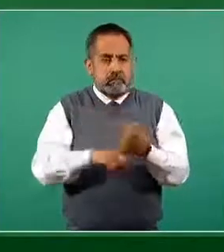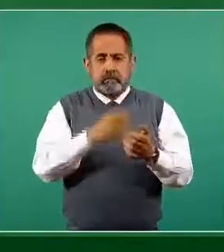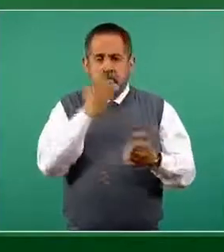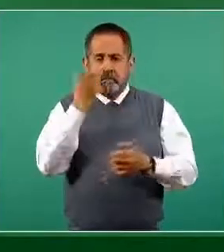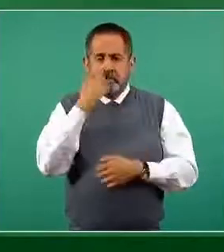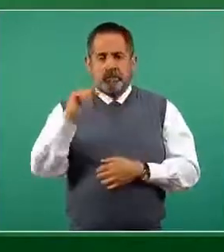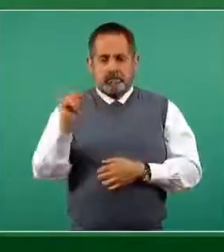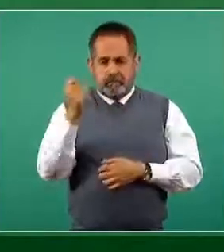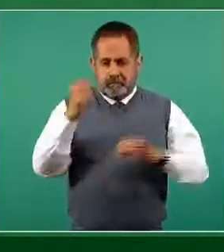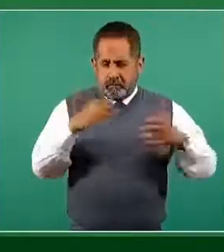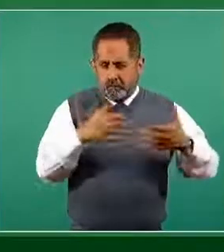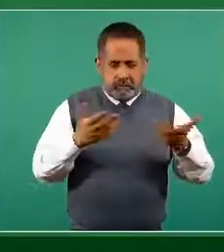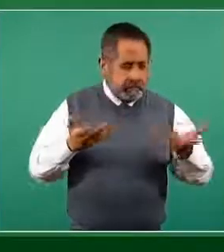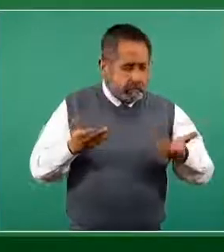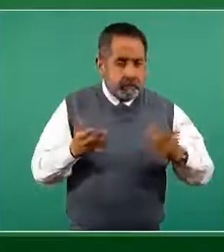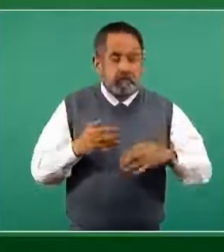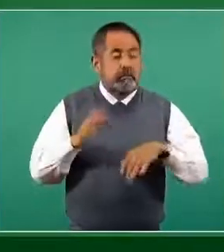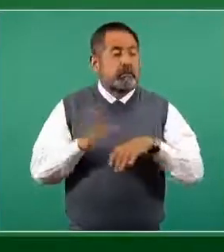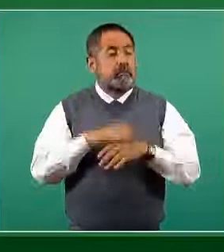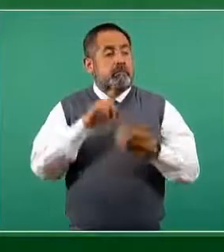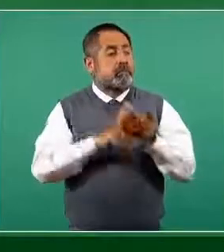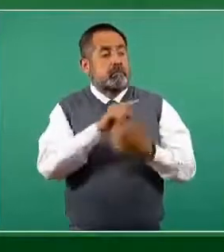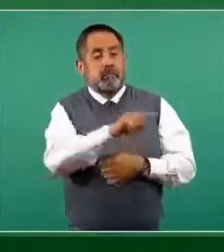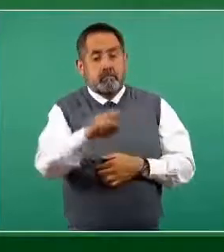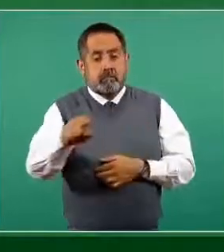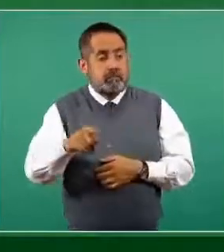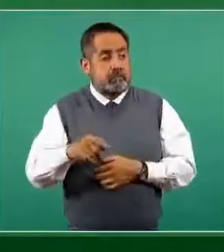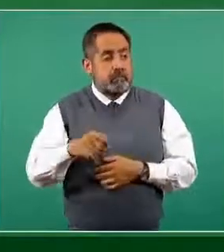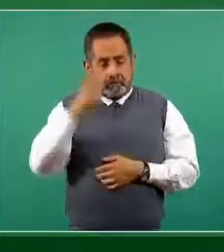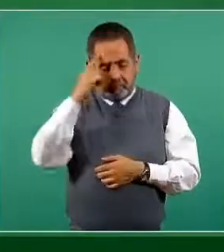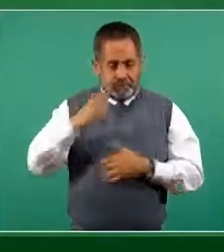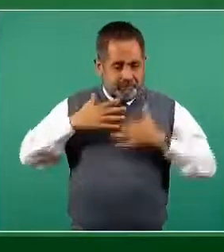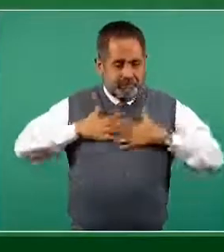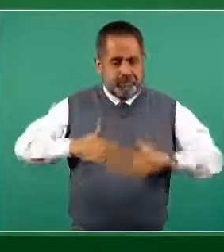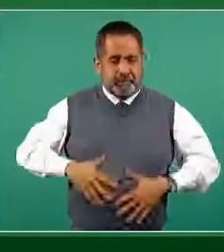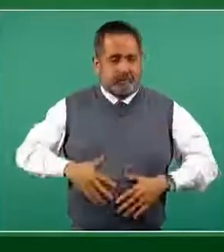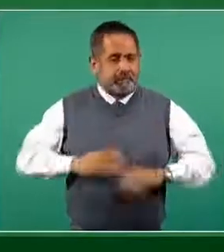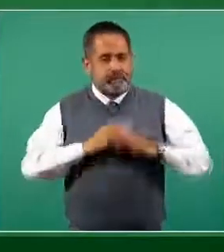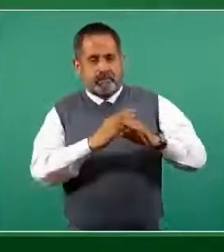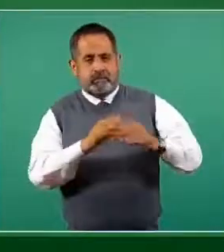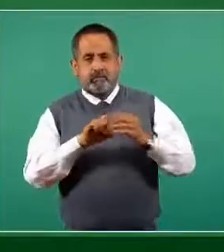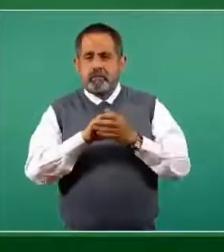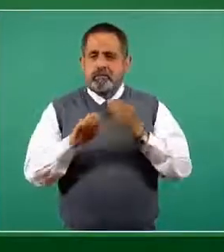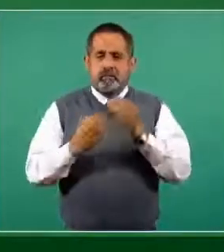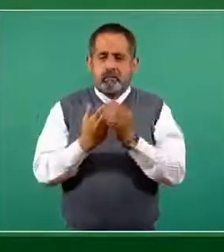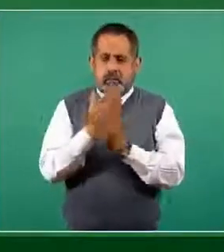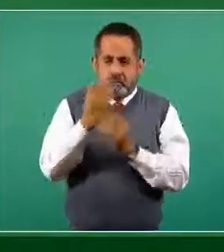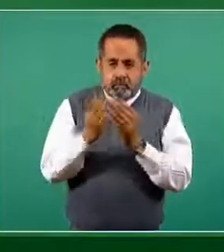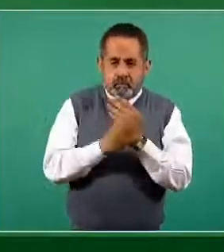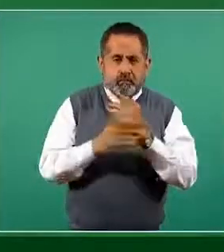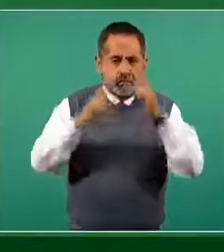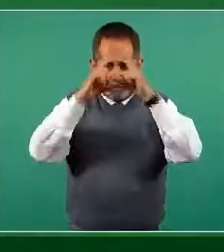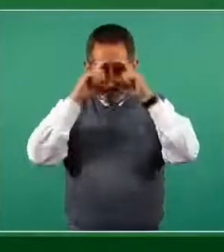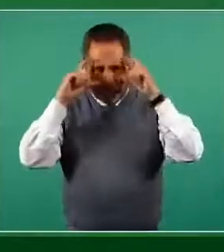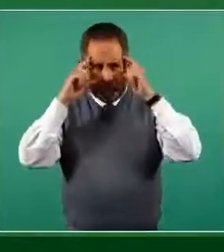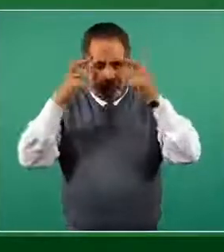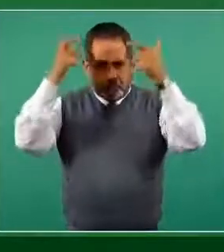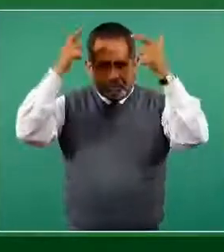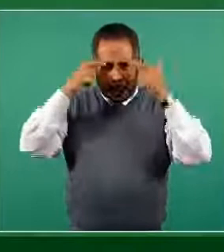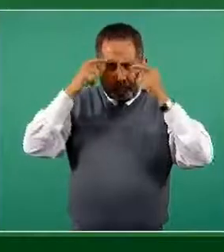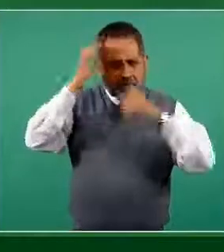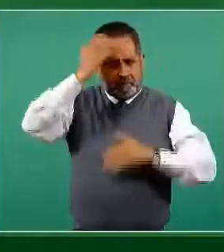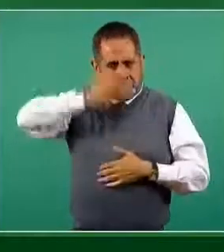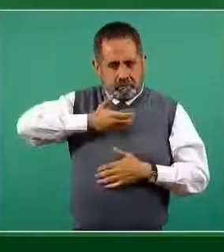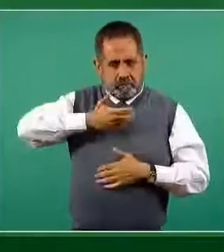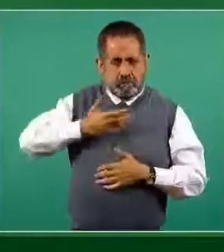técnicas. Esto debido a que en ellos el equipo de protección personal, como los guantes, lentes de seguridad, cascos y